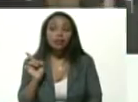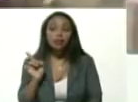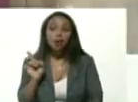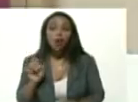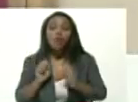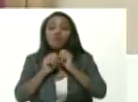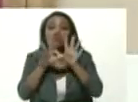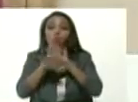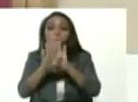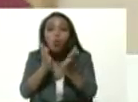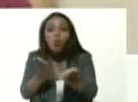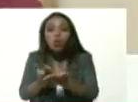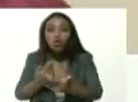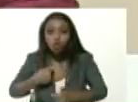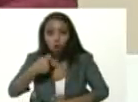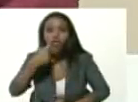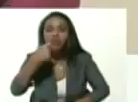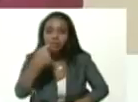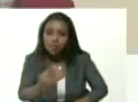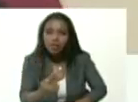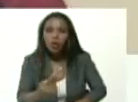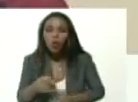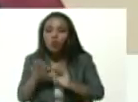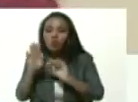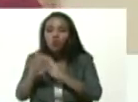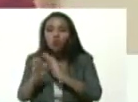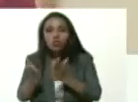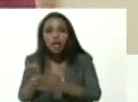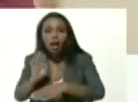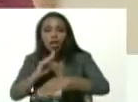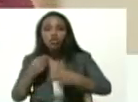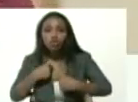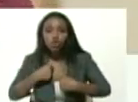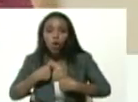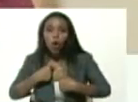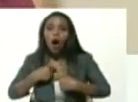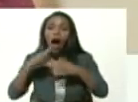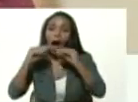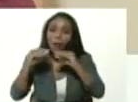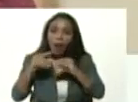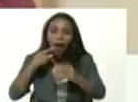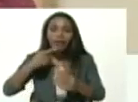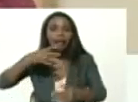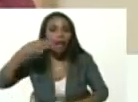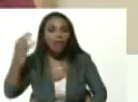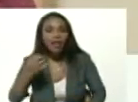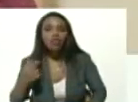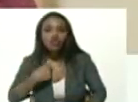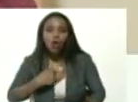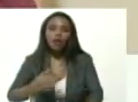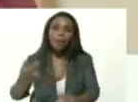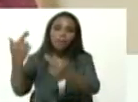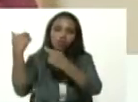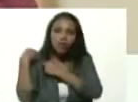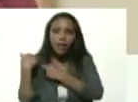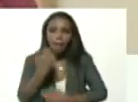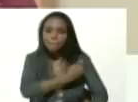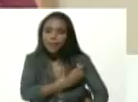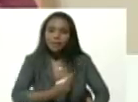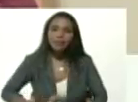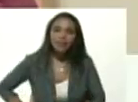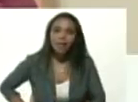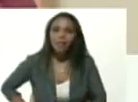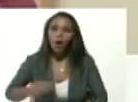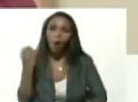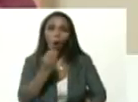pandemia tengo que decirlo, se lo tengo que decir al mundo, porque tengo que alertar con la verdad. Tengo la responsabilidad como presidente,